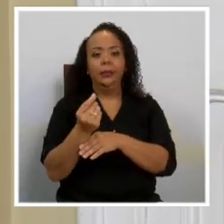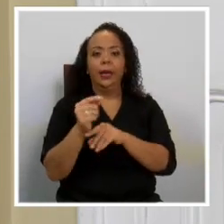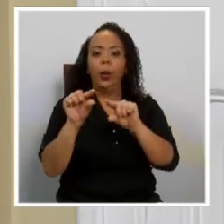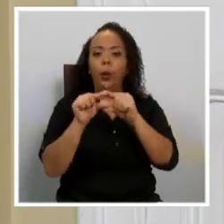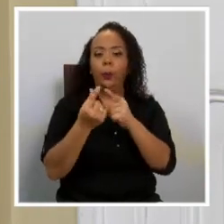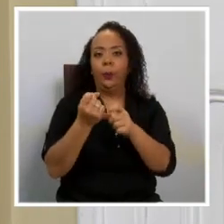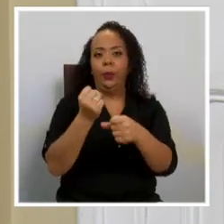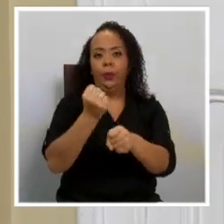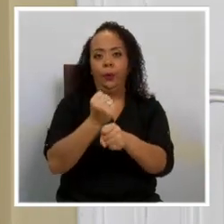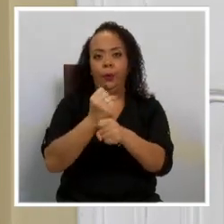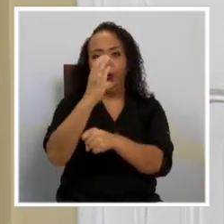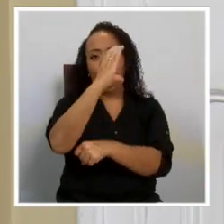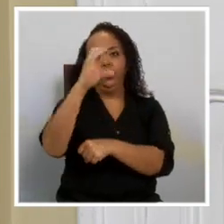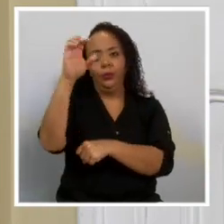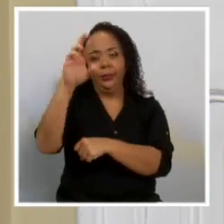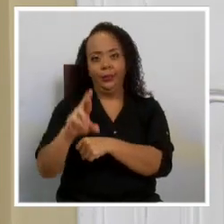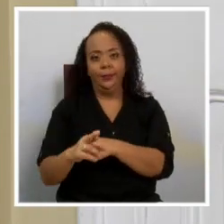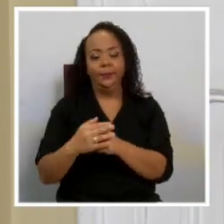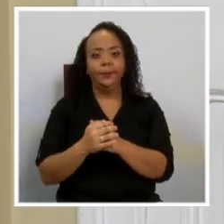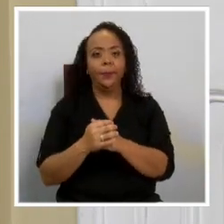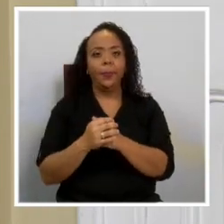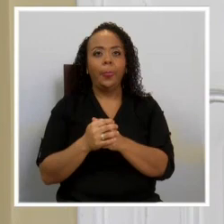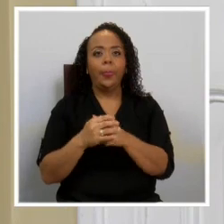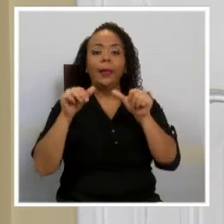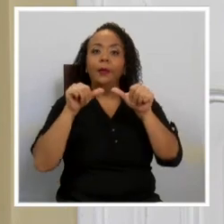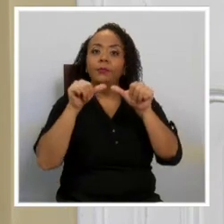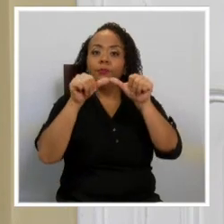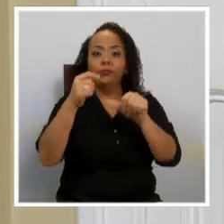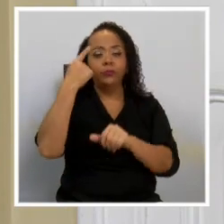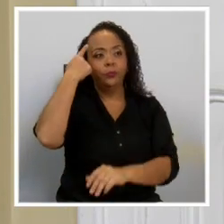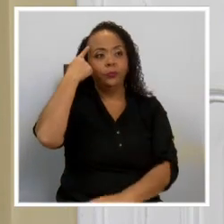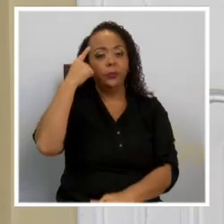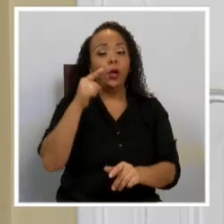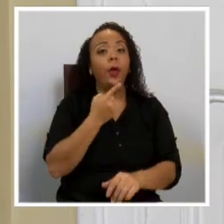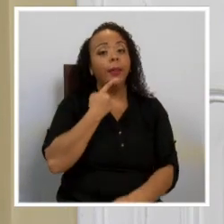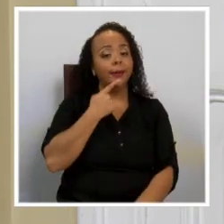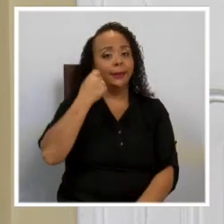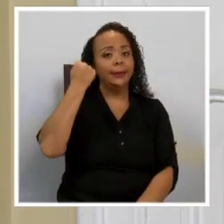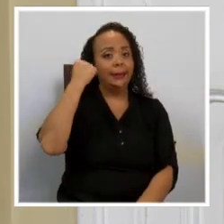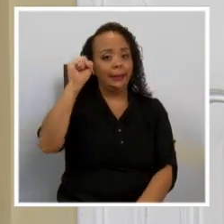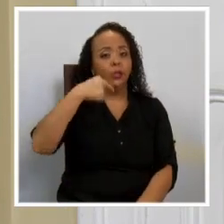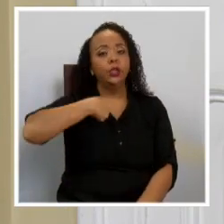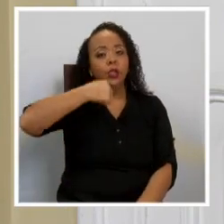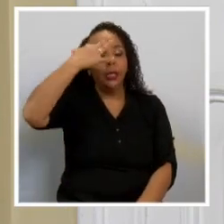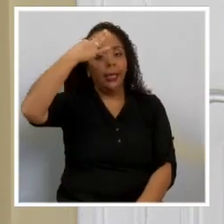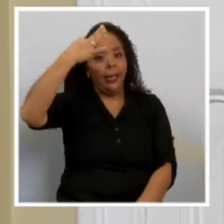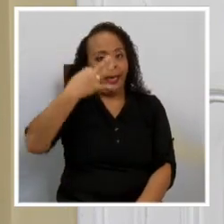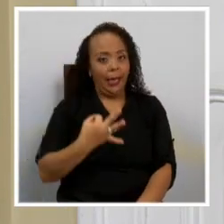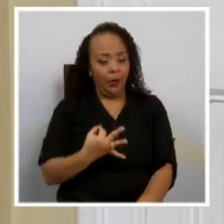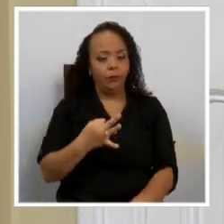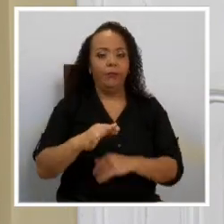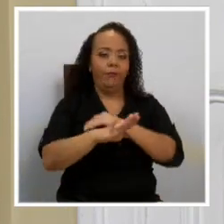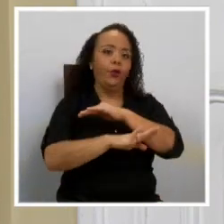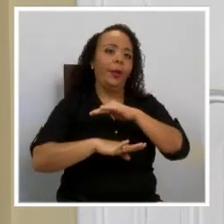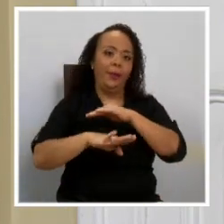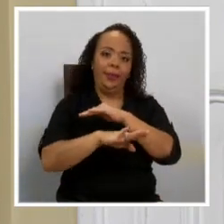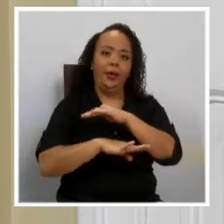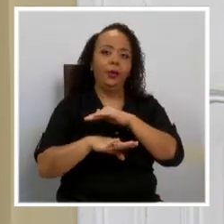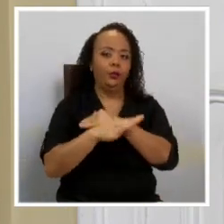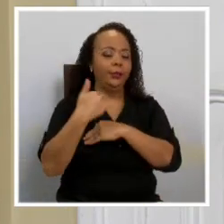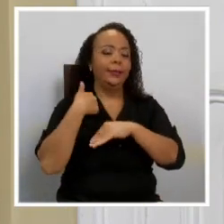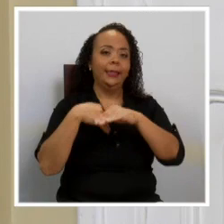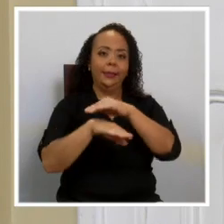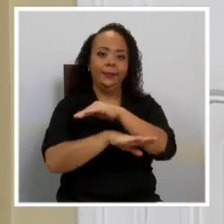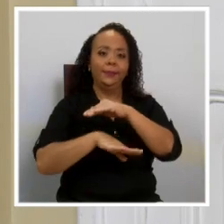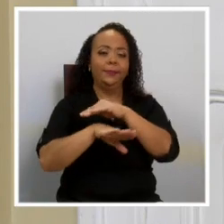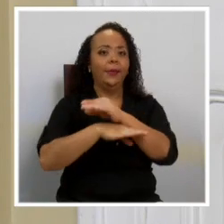trabajadora costarricense. Así que lo sostenido por los sindicatos creo yo que está fundamentado en